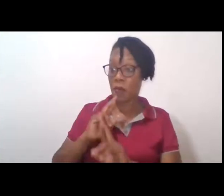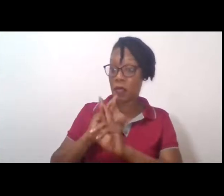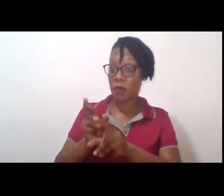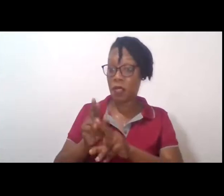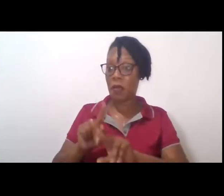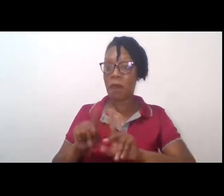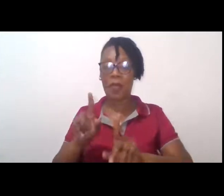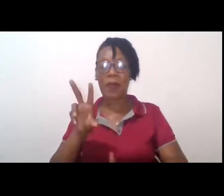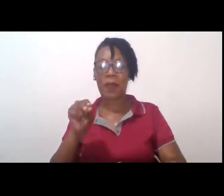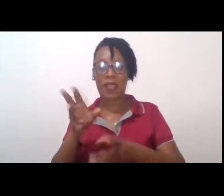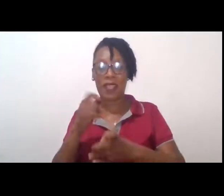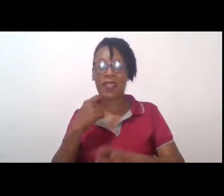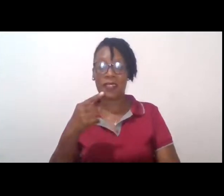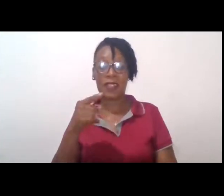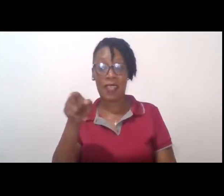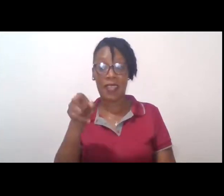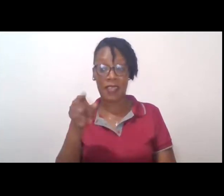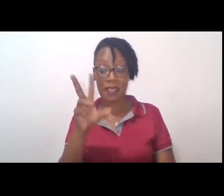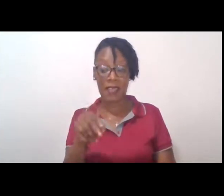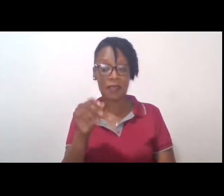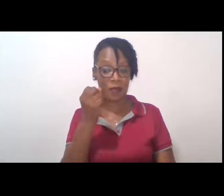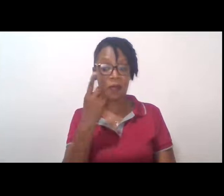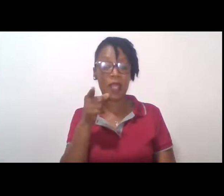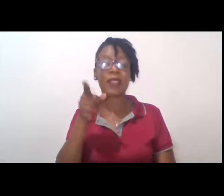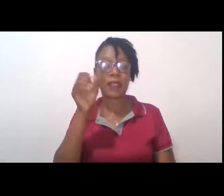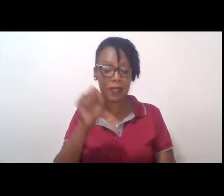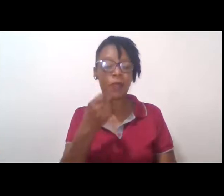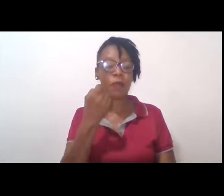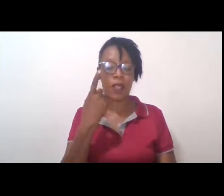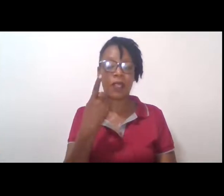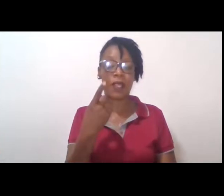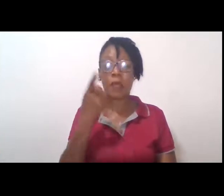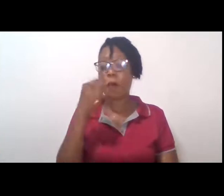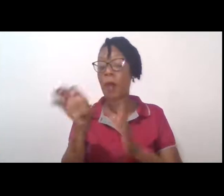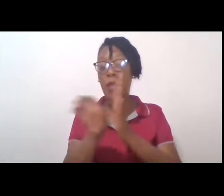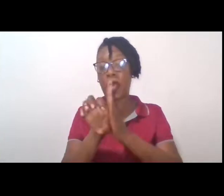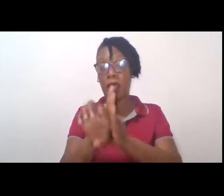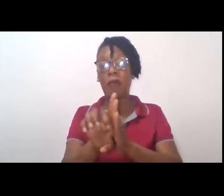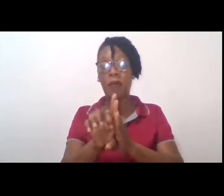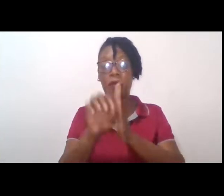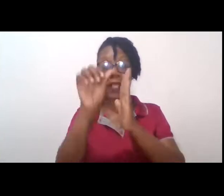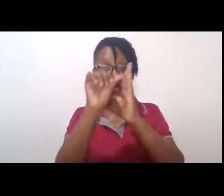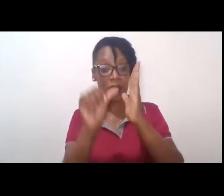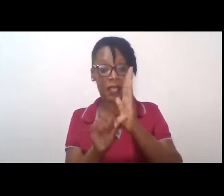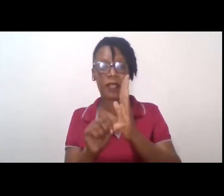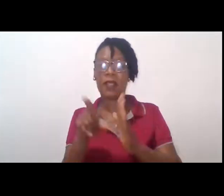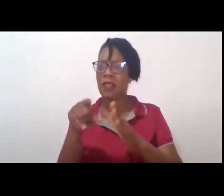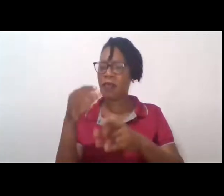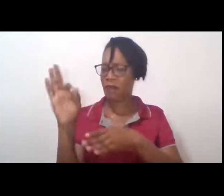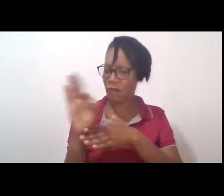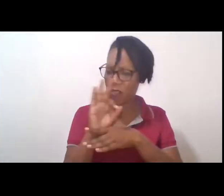esté interiorizando, no quiere decir que ella no te esté comprendiendo. Si ella, por ejemplo, me dices que ella las agendas es algo súper